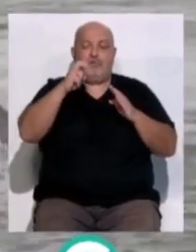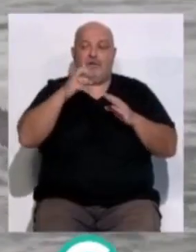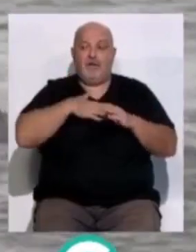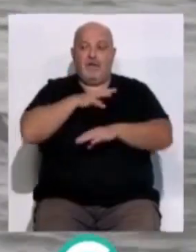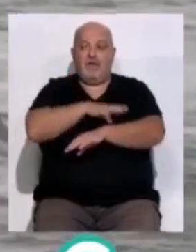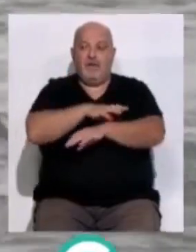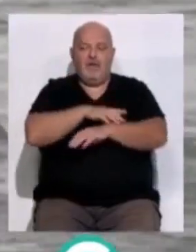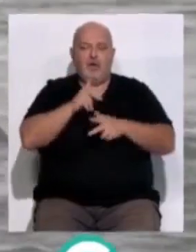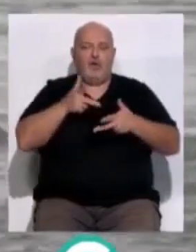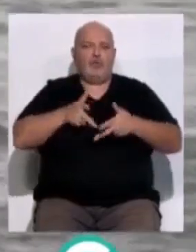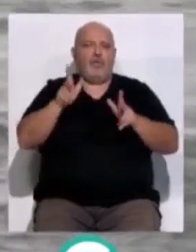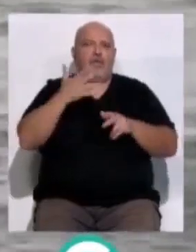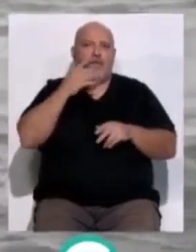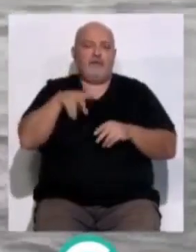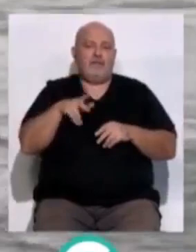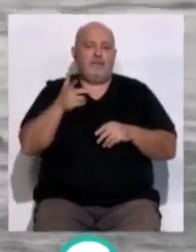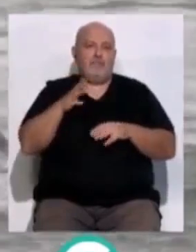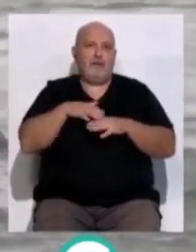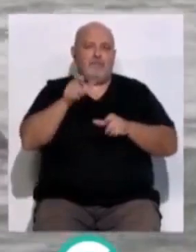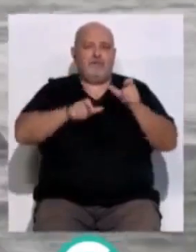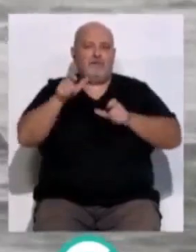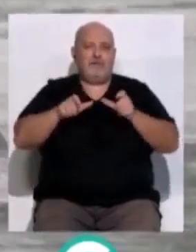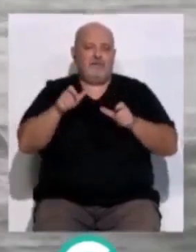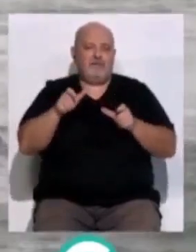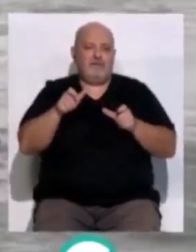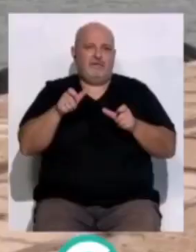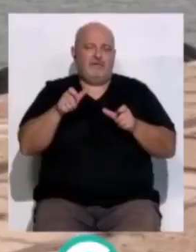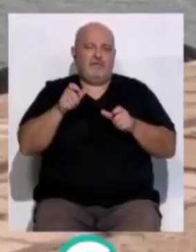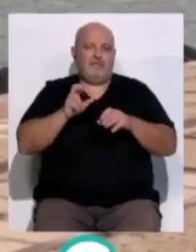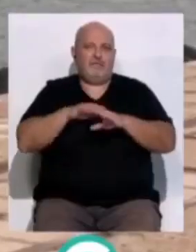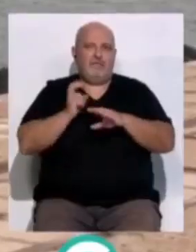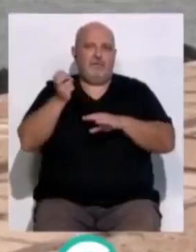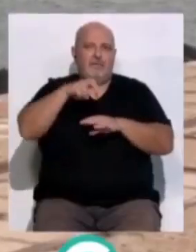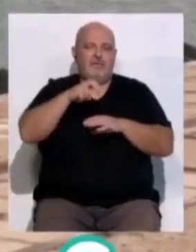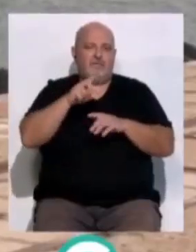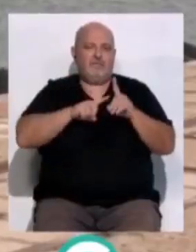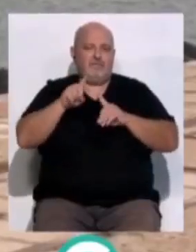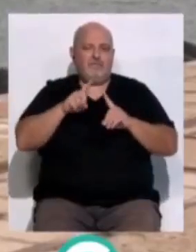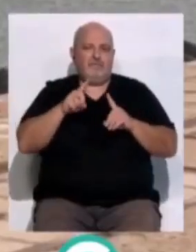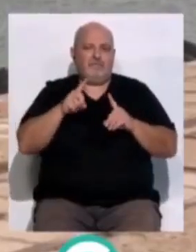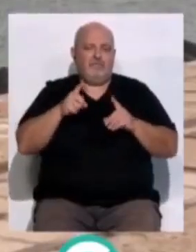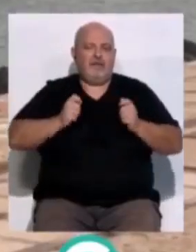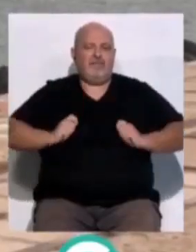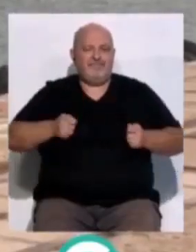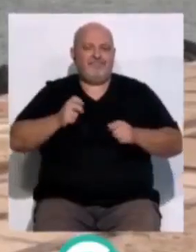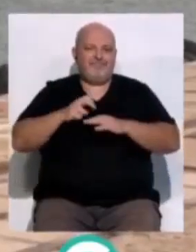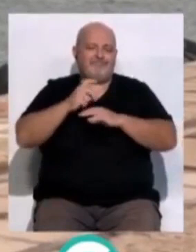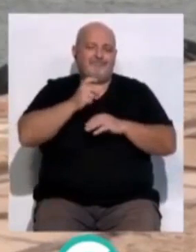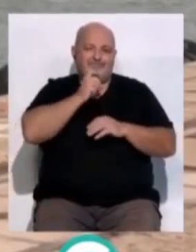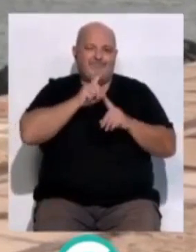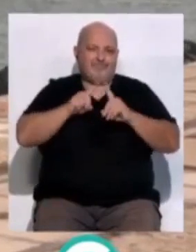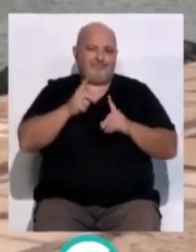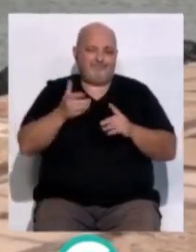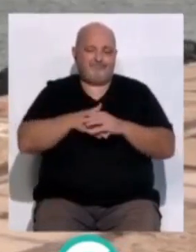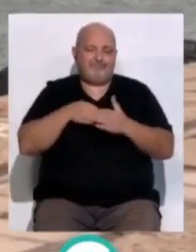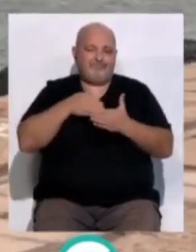Armada no autorizará para personas el embarque para personas con movilidad reducida. El Galerna, con